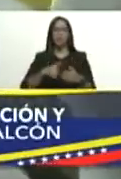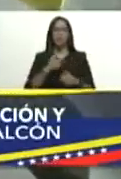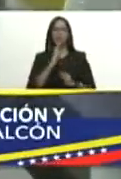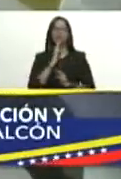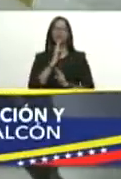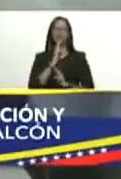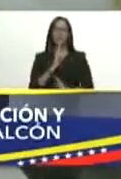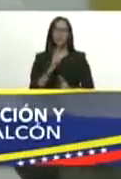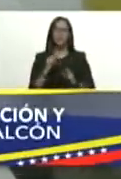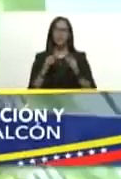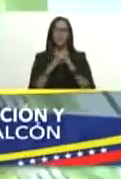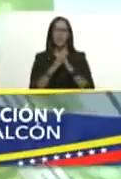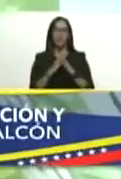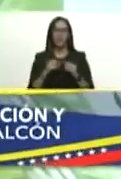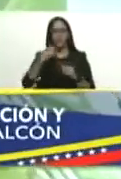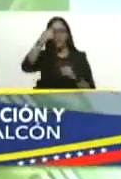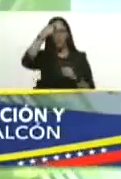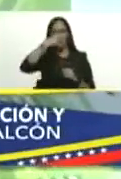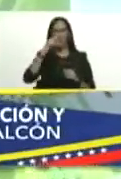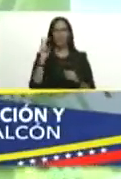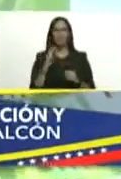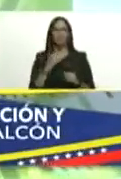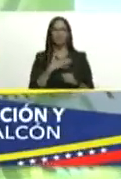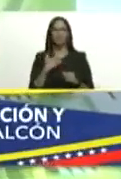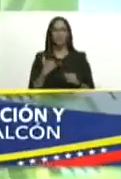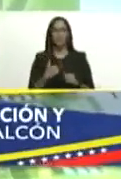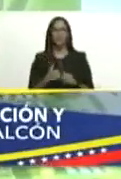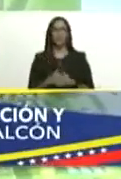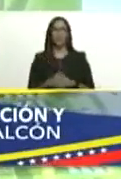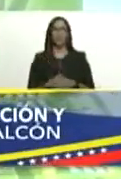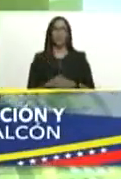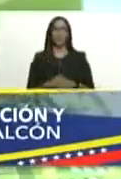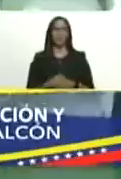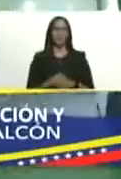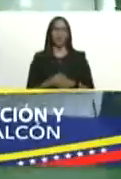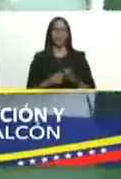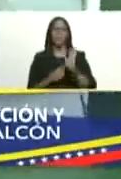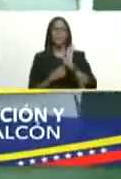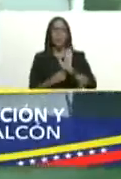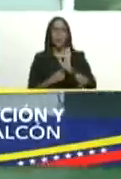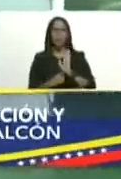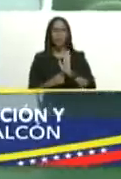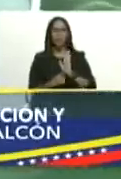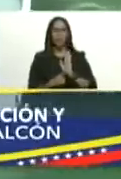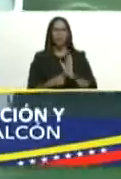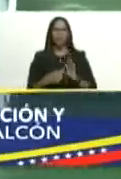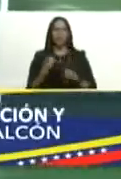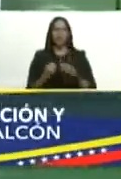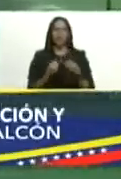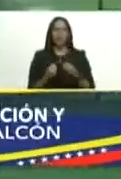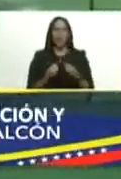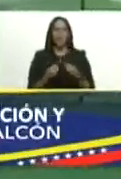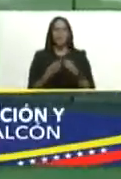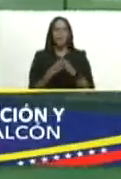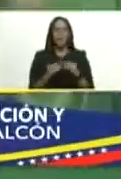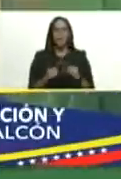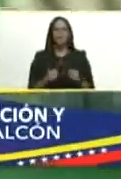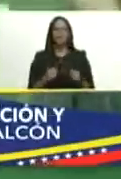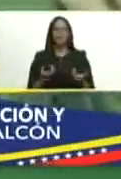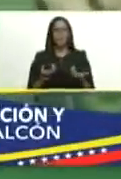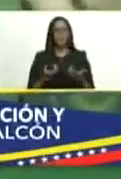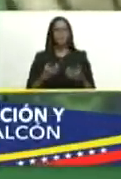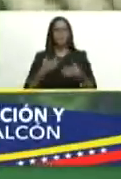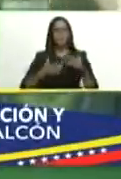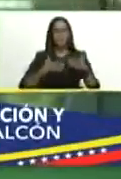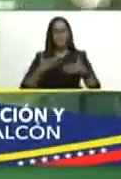respuesta a todo el pueblo venezolano. Yo quiero ver acá, que mostrarle a usted cómo esto está saliendo calientico